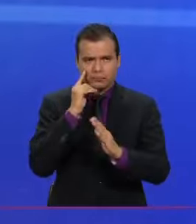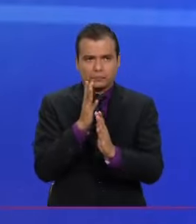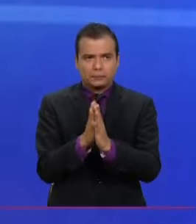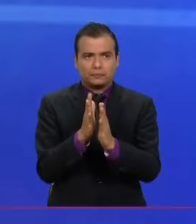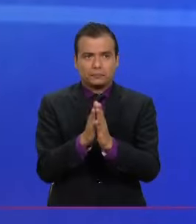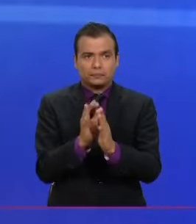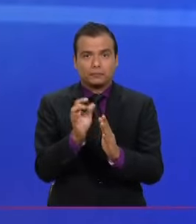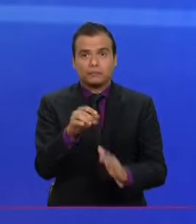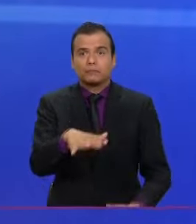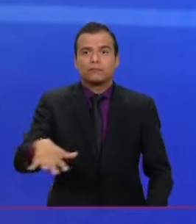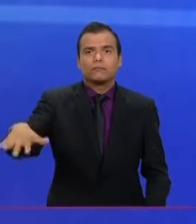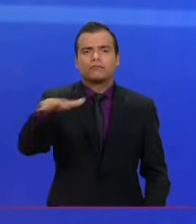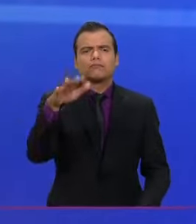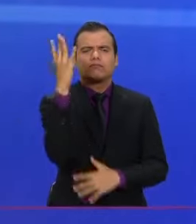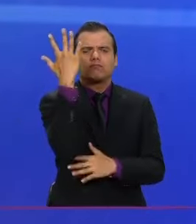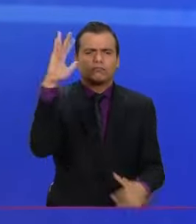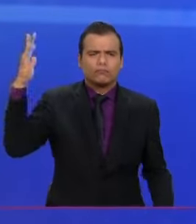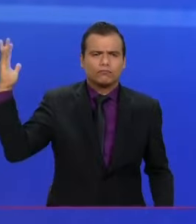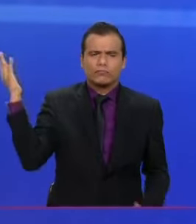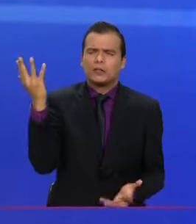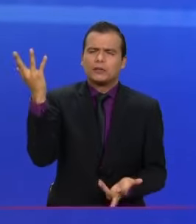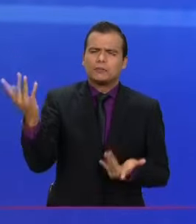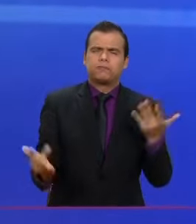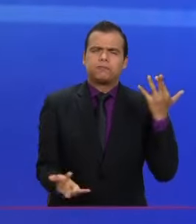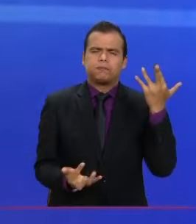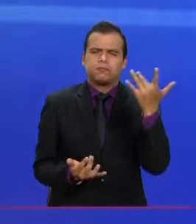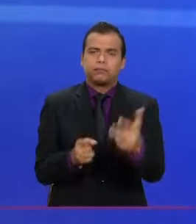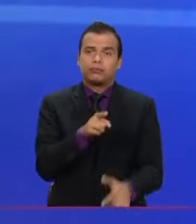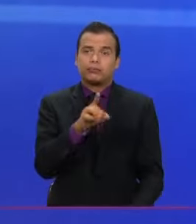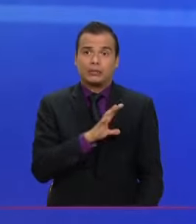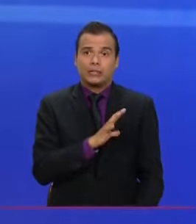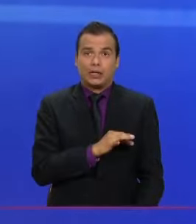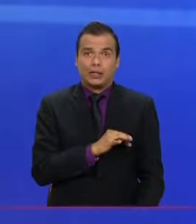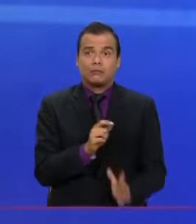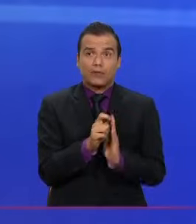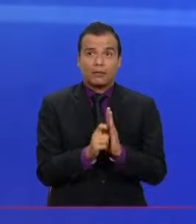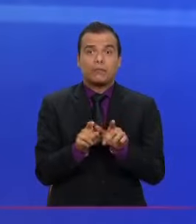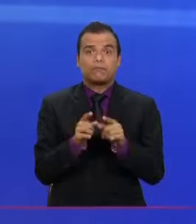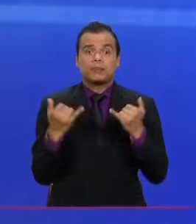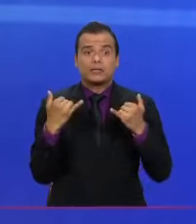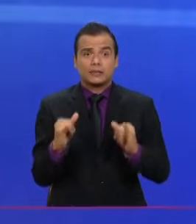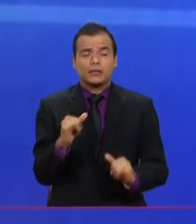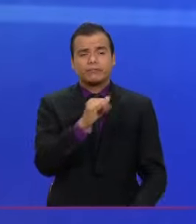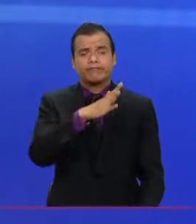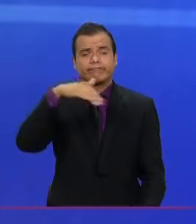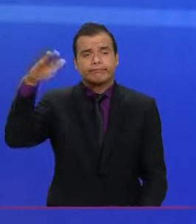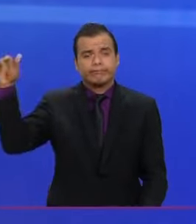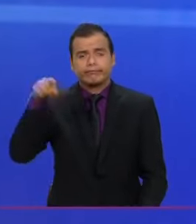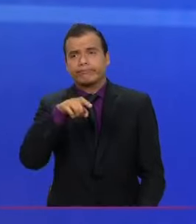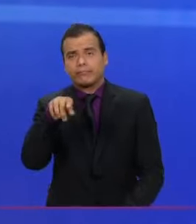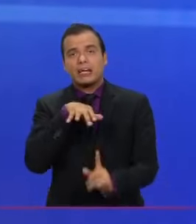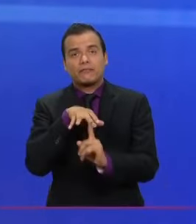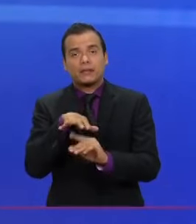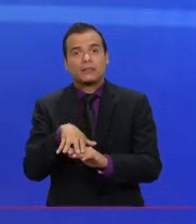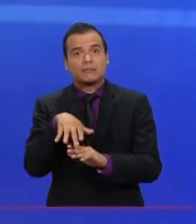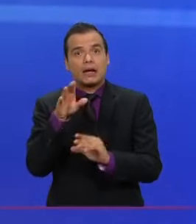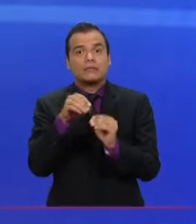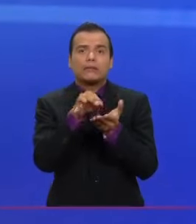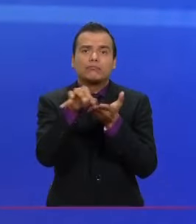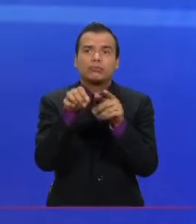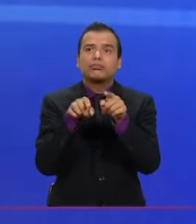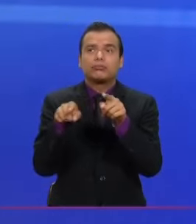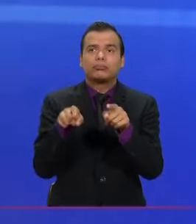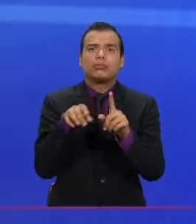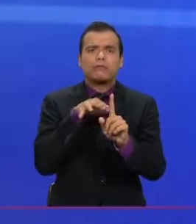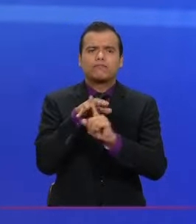Los incendios forestales presentados a lo largo de esta semana han afectado la cobertura vegetal de los cerros tutelares y otros sectores de la zona rural en